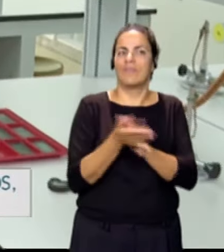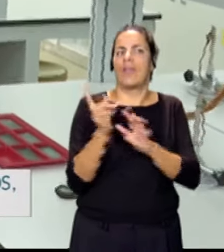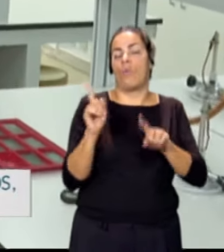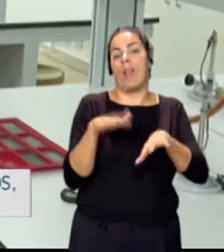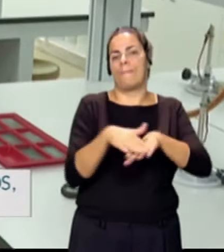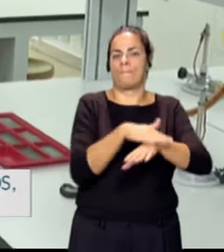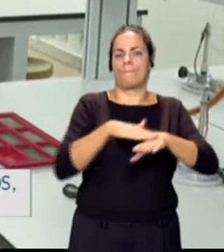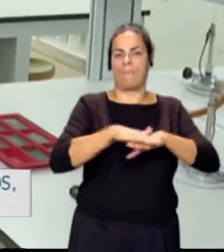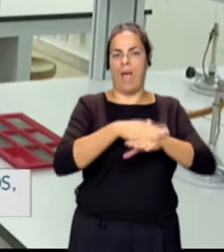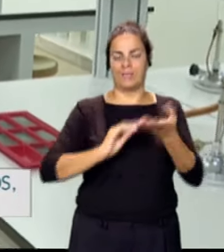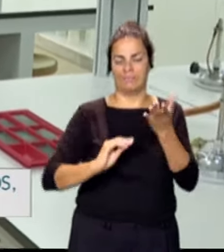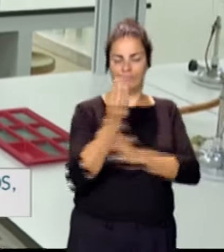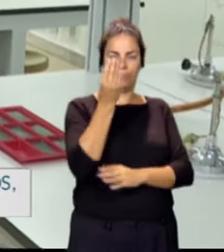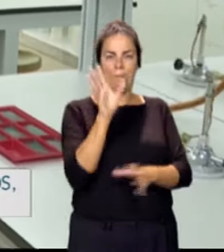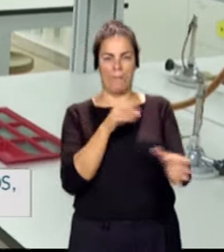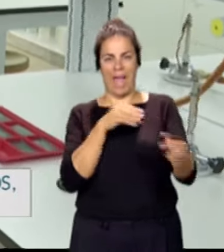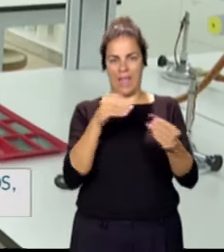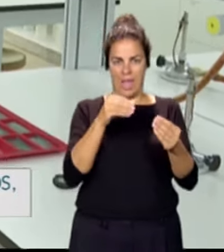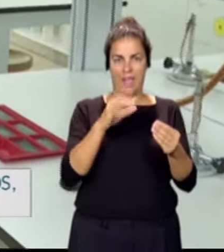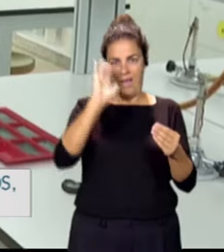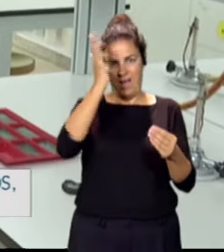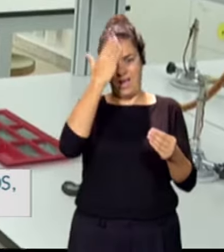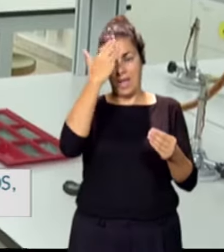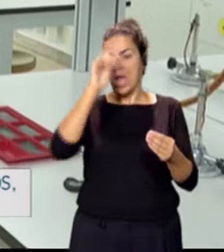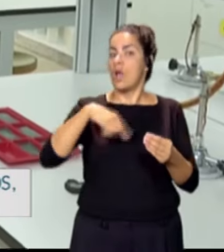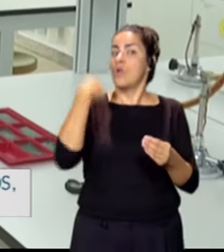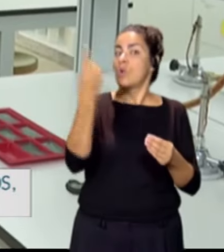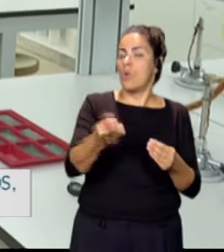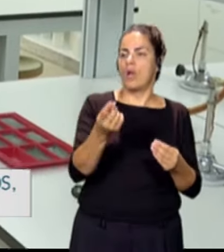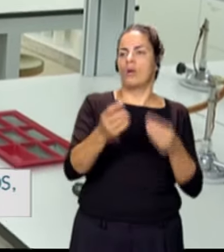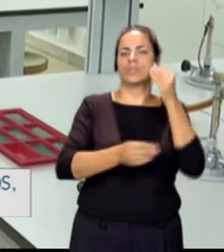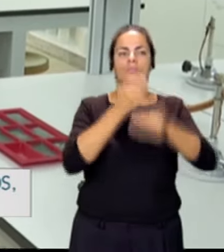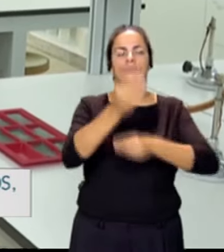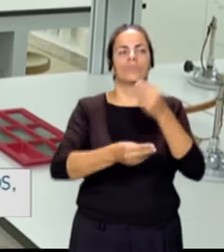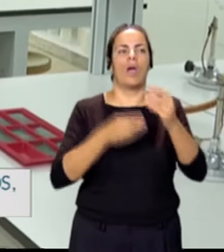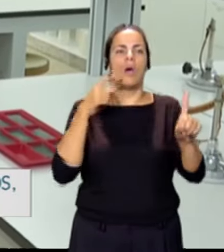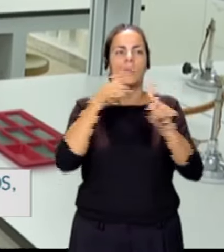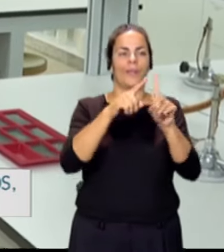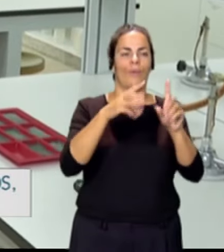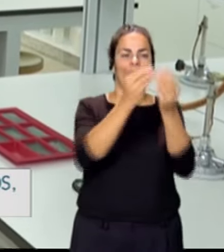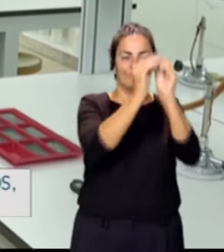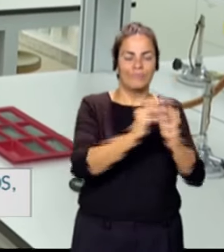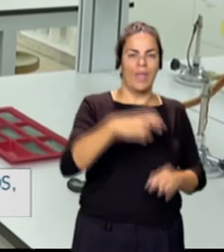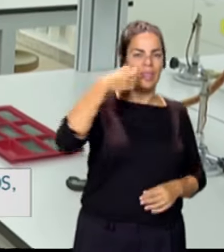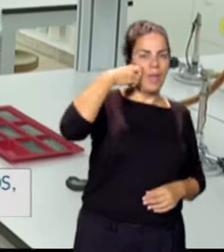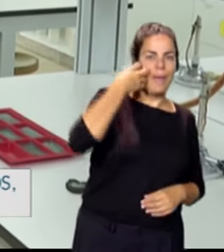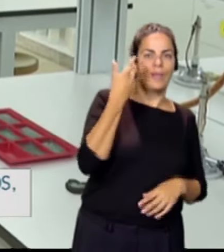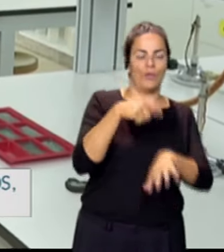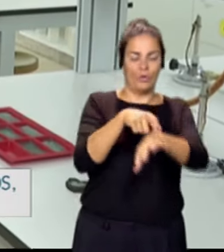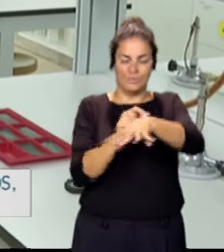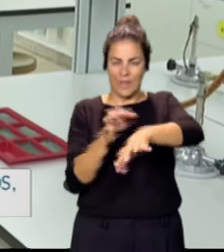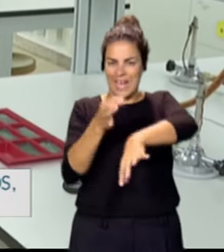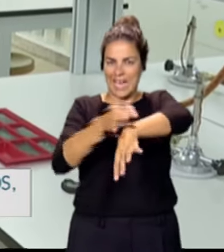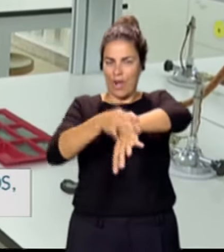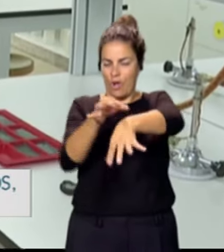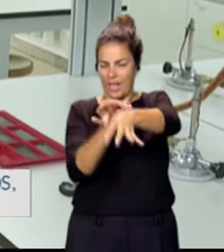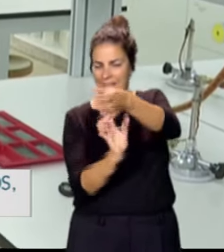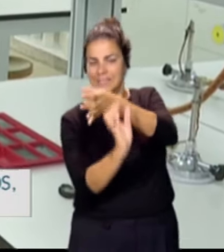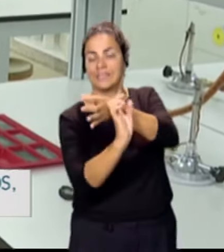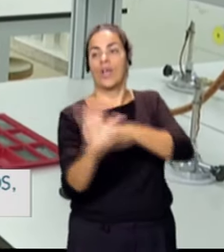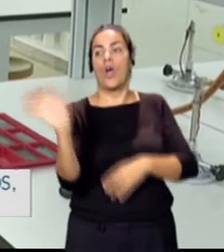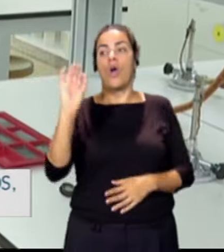materia prima que luego se podrá plasmar lo podremos ver en zapatos incluso en las pulseras de los relojes o en las